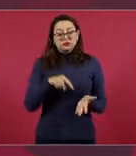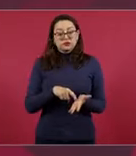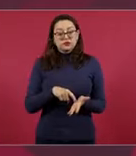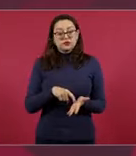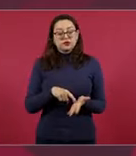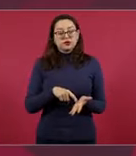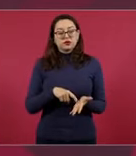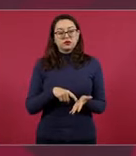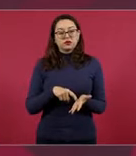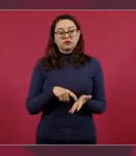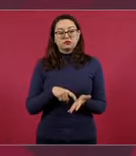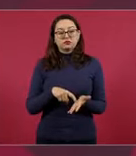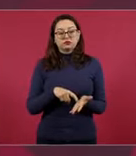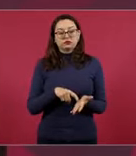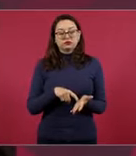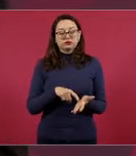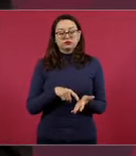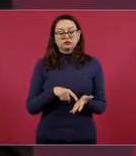se